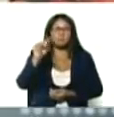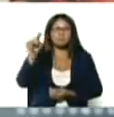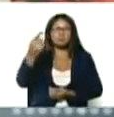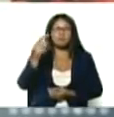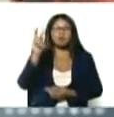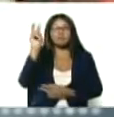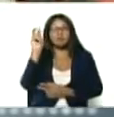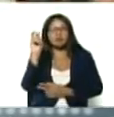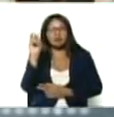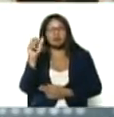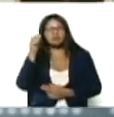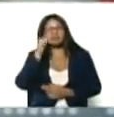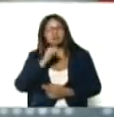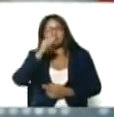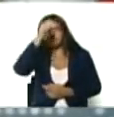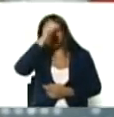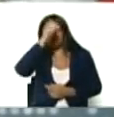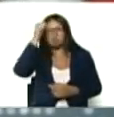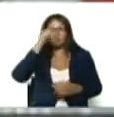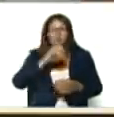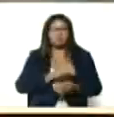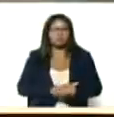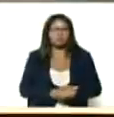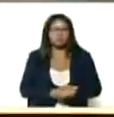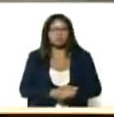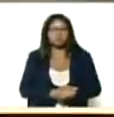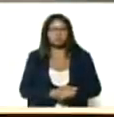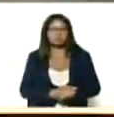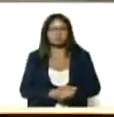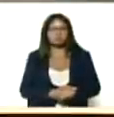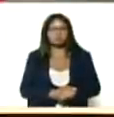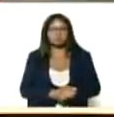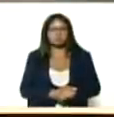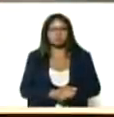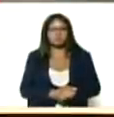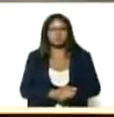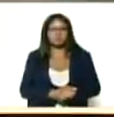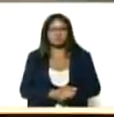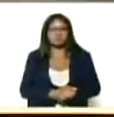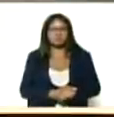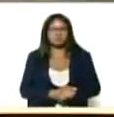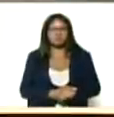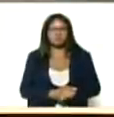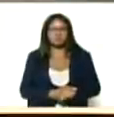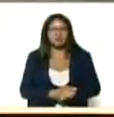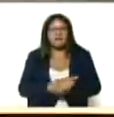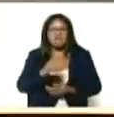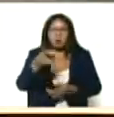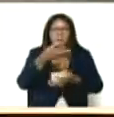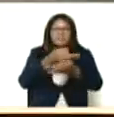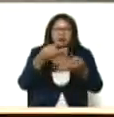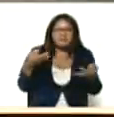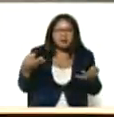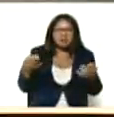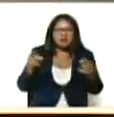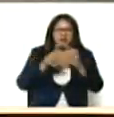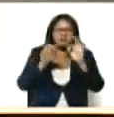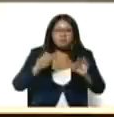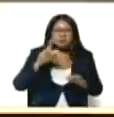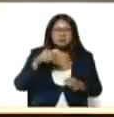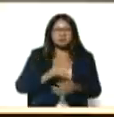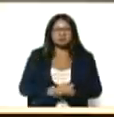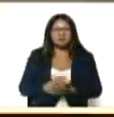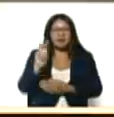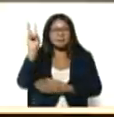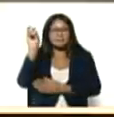viernes, sábado y domingo, que cae perfectamente, por favor, el